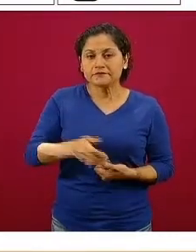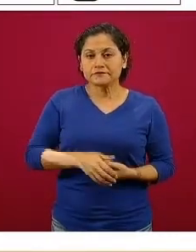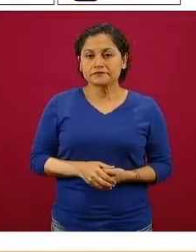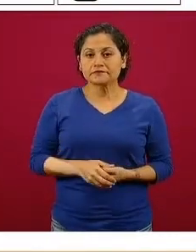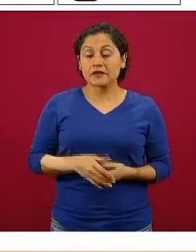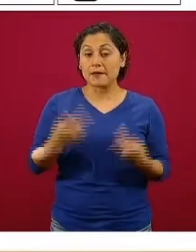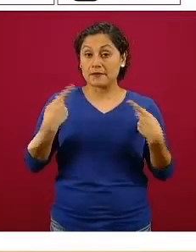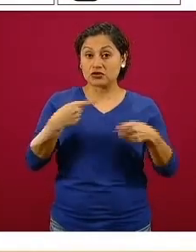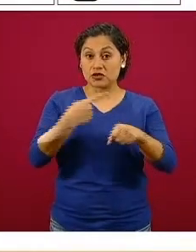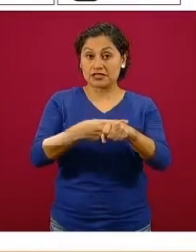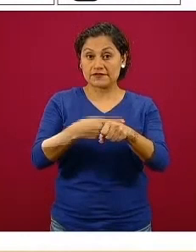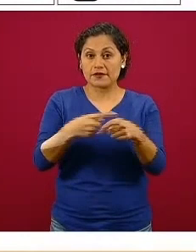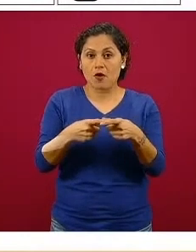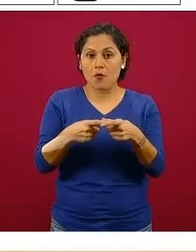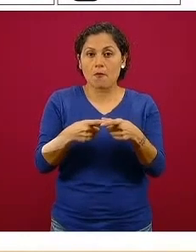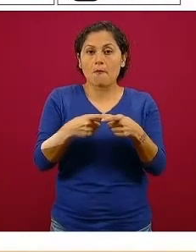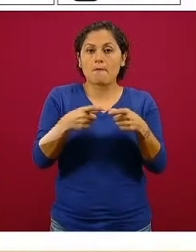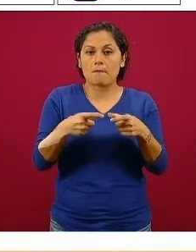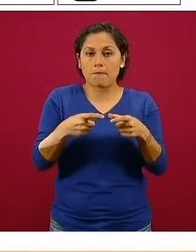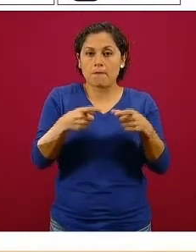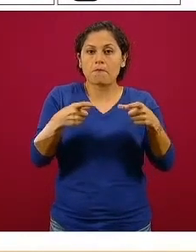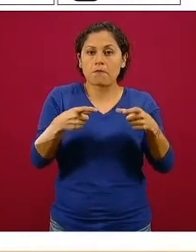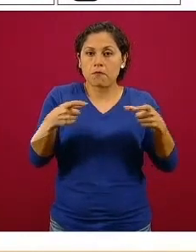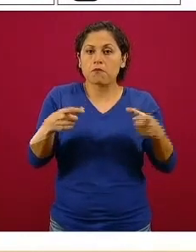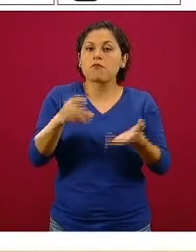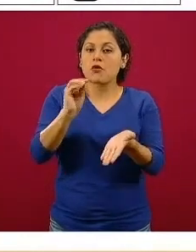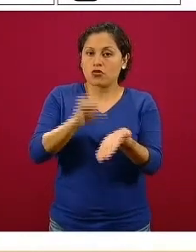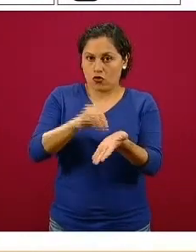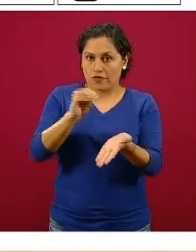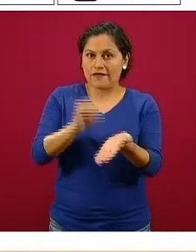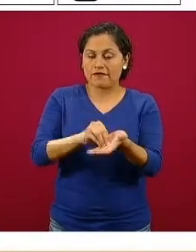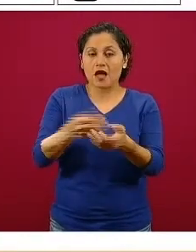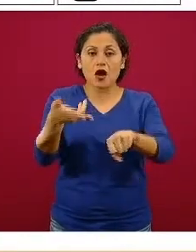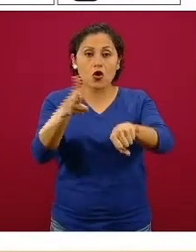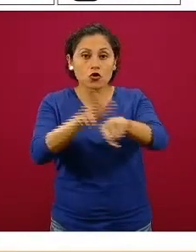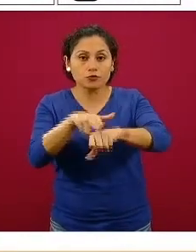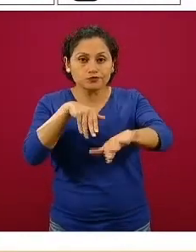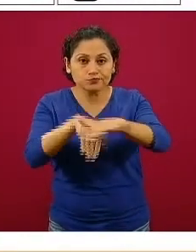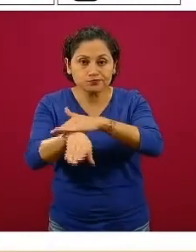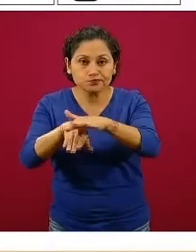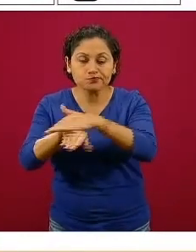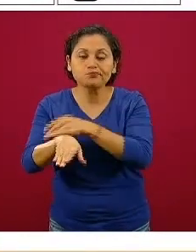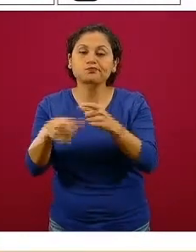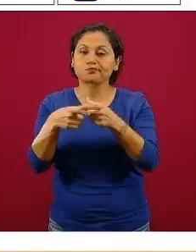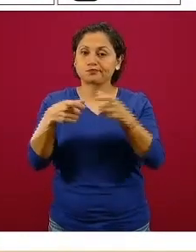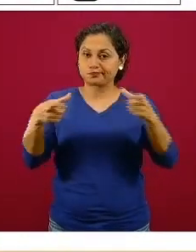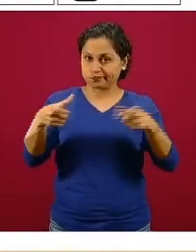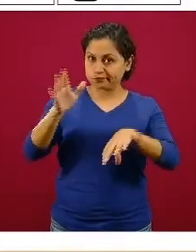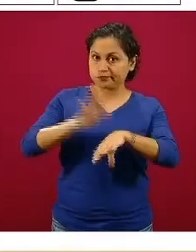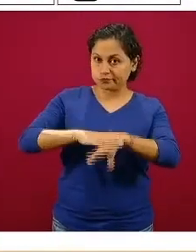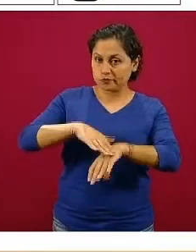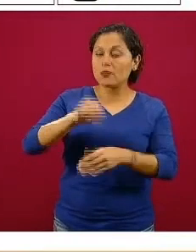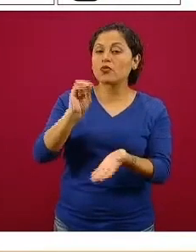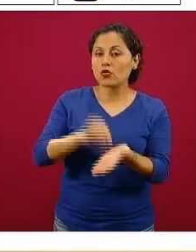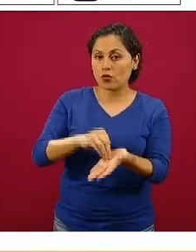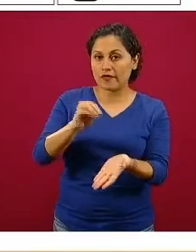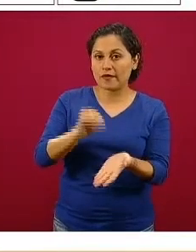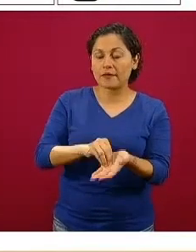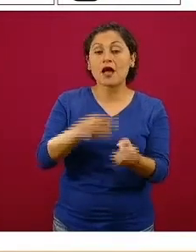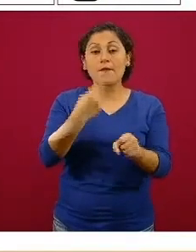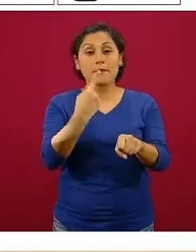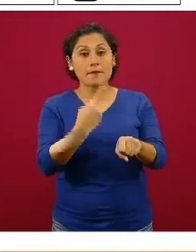casos, de hospitalizaciones, de ocupación hospitalaria o de porcentaje de personas que son